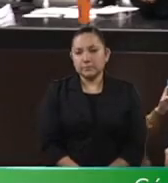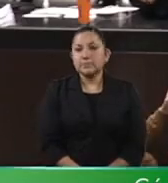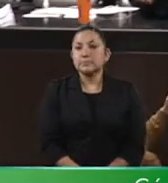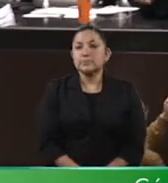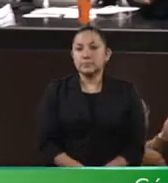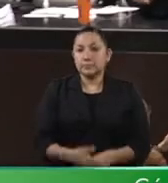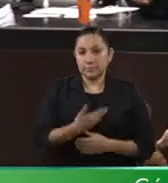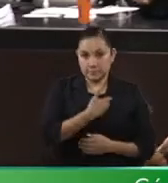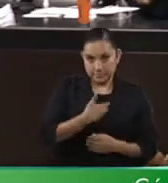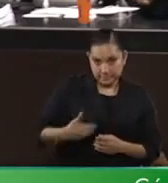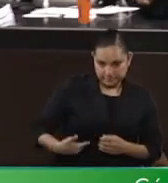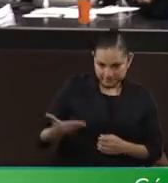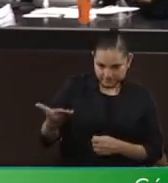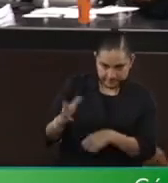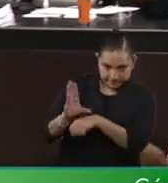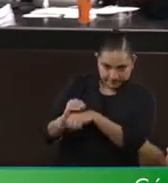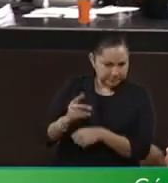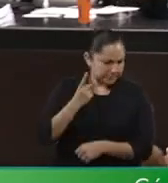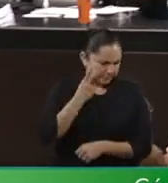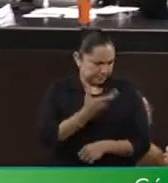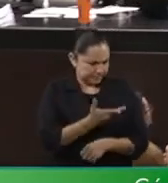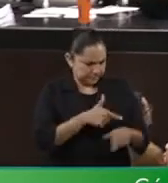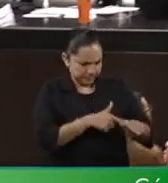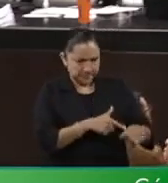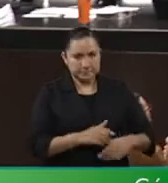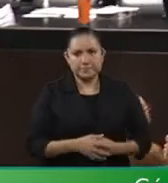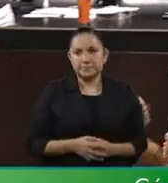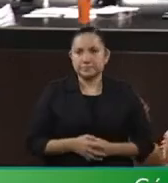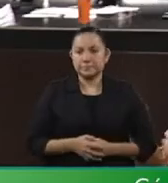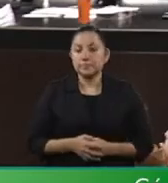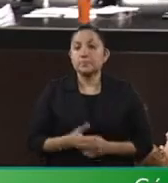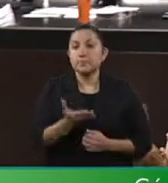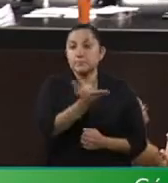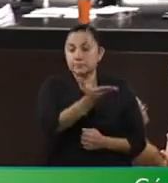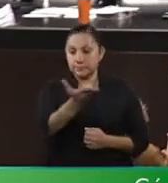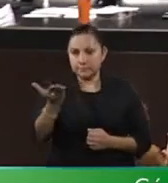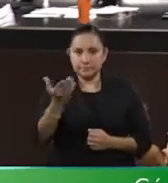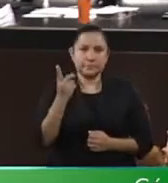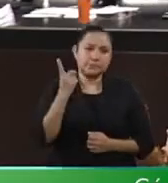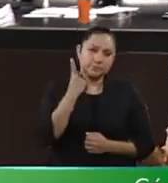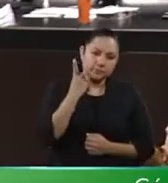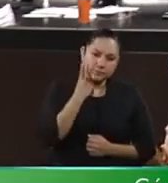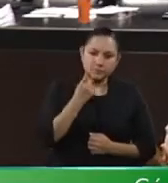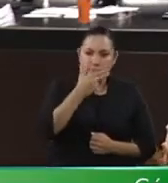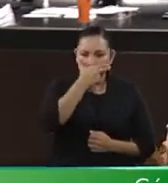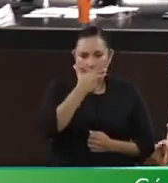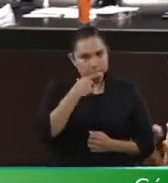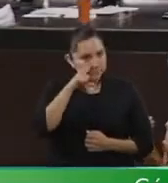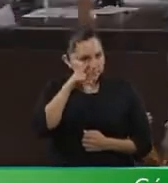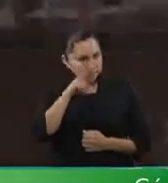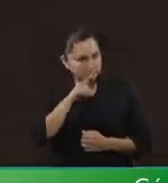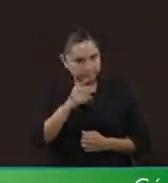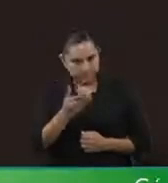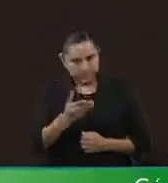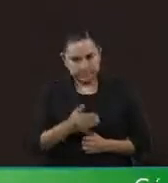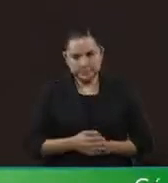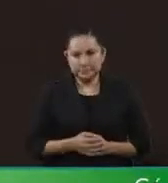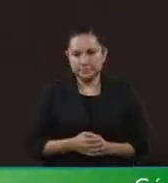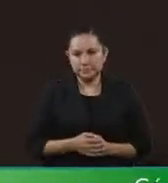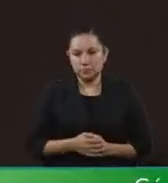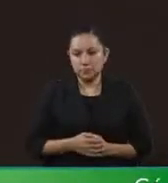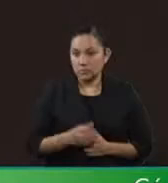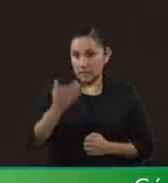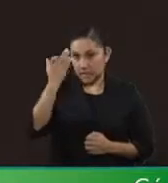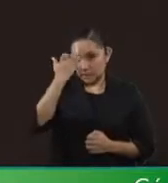Con la venia de la presidencia. Adelante, diputada. Diputadas, diputados, en las últimas